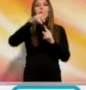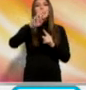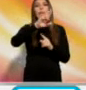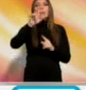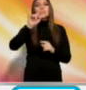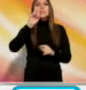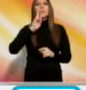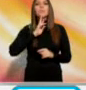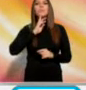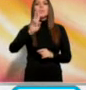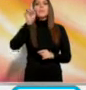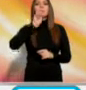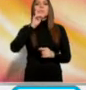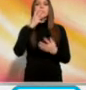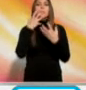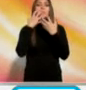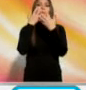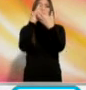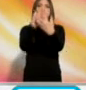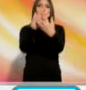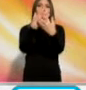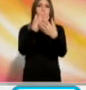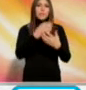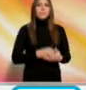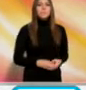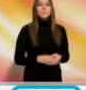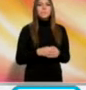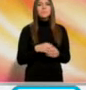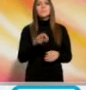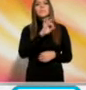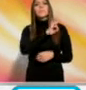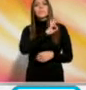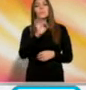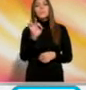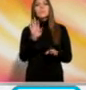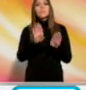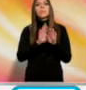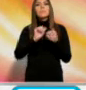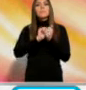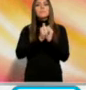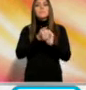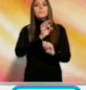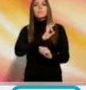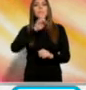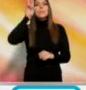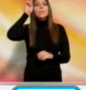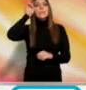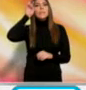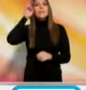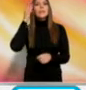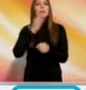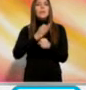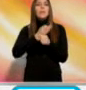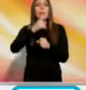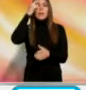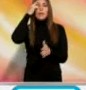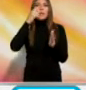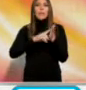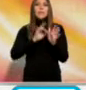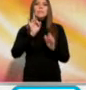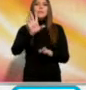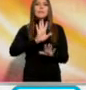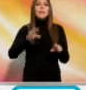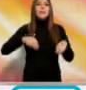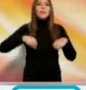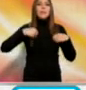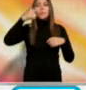de mujer grita ¡uh! Se pone a envidiar a los que ahora creen haber vivido ya